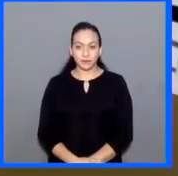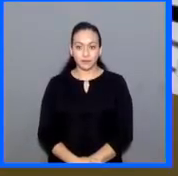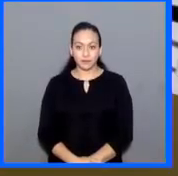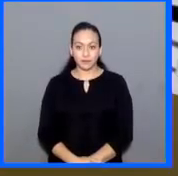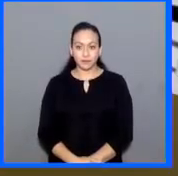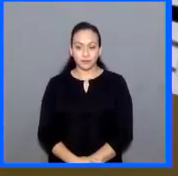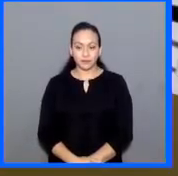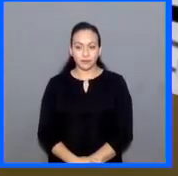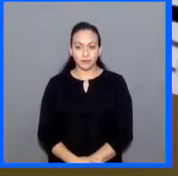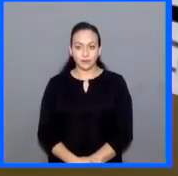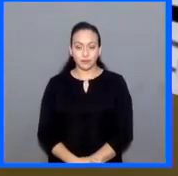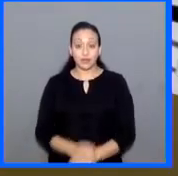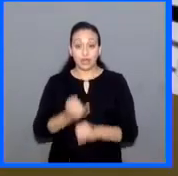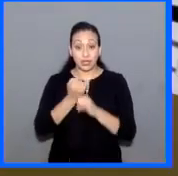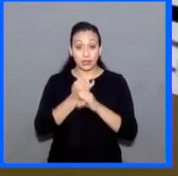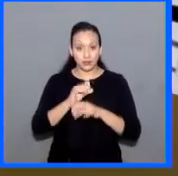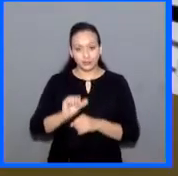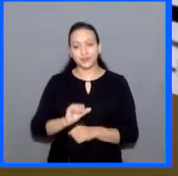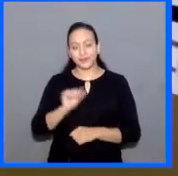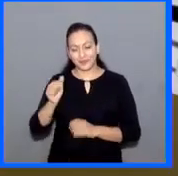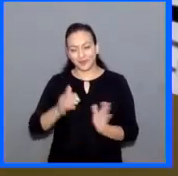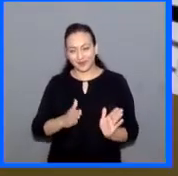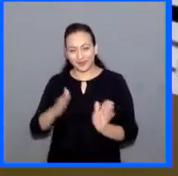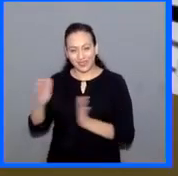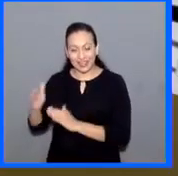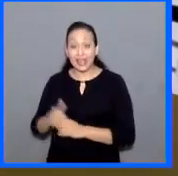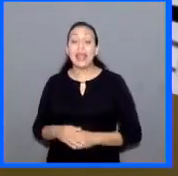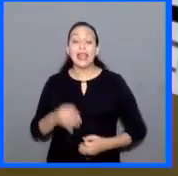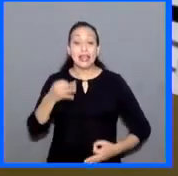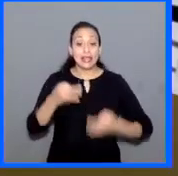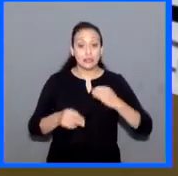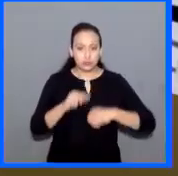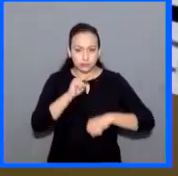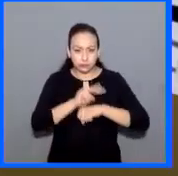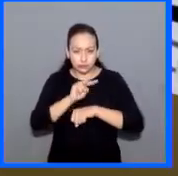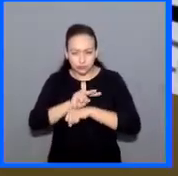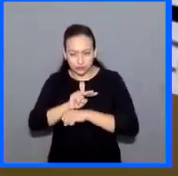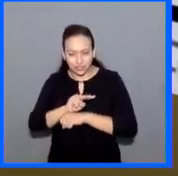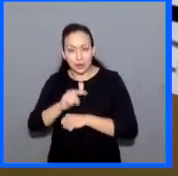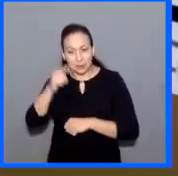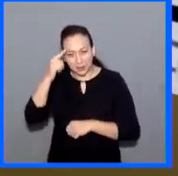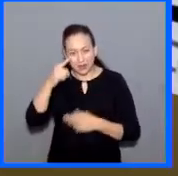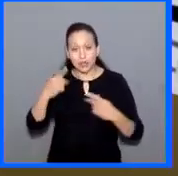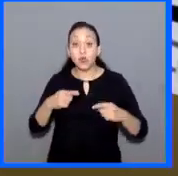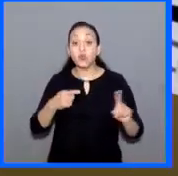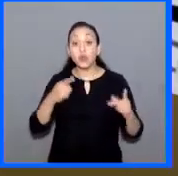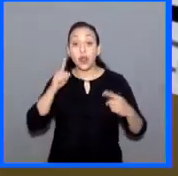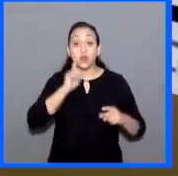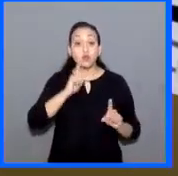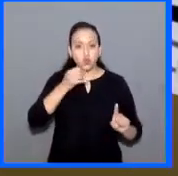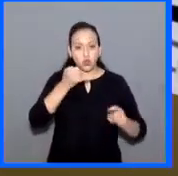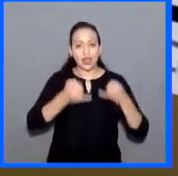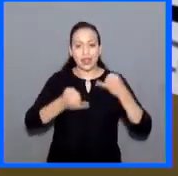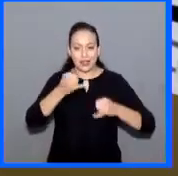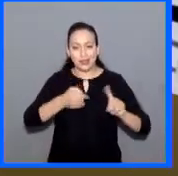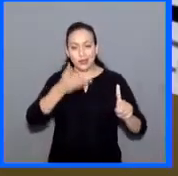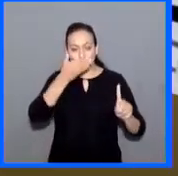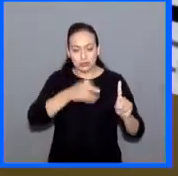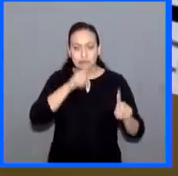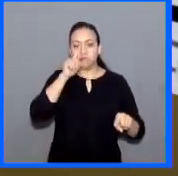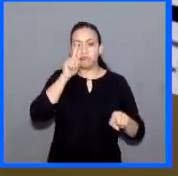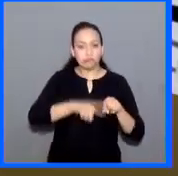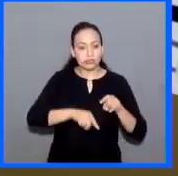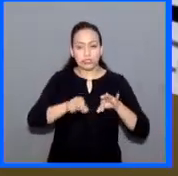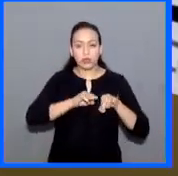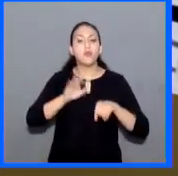en más información, el Tribunal de Disciplina Judicial suspendió temporalmente a una jueza de distrito del Estado de México por